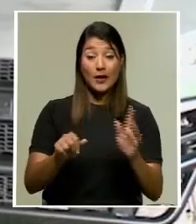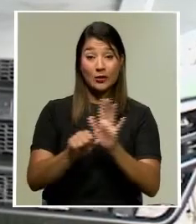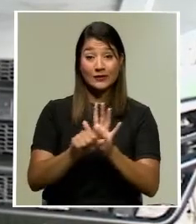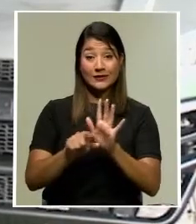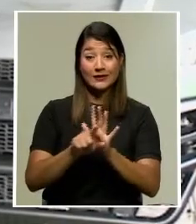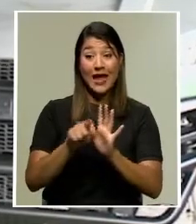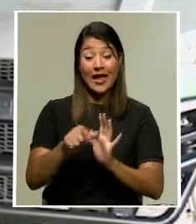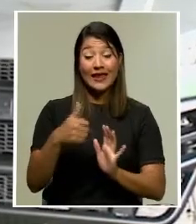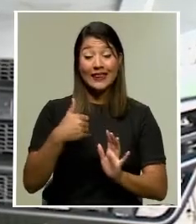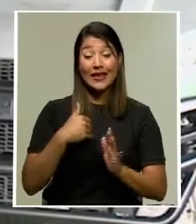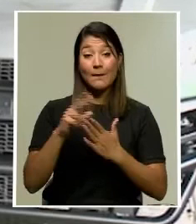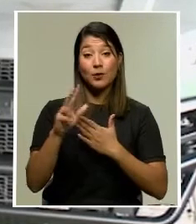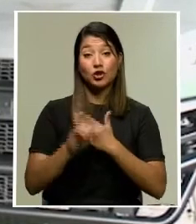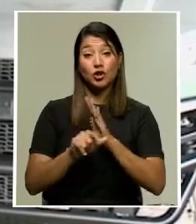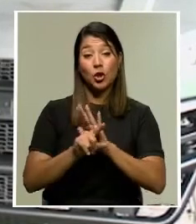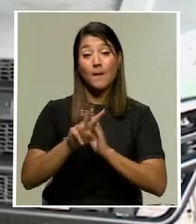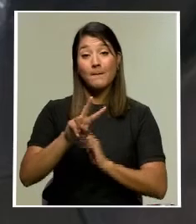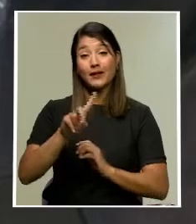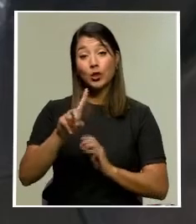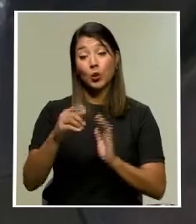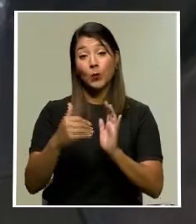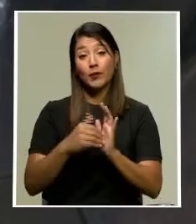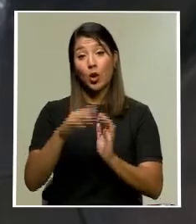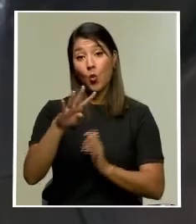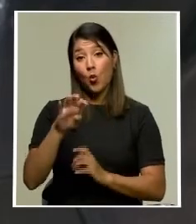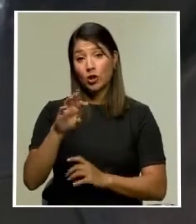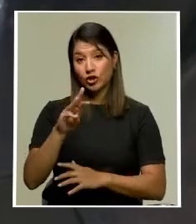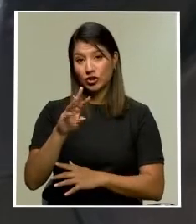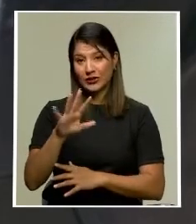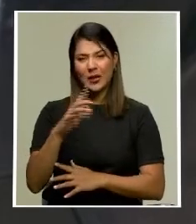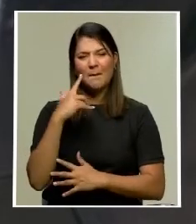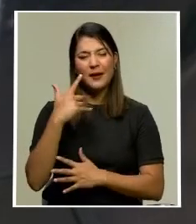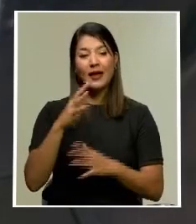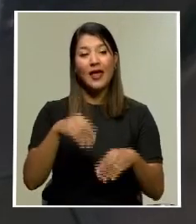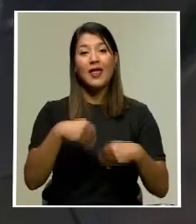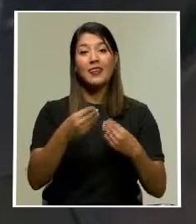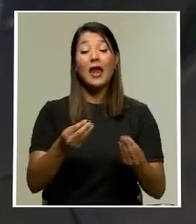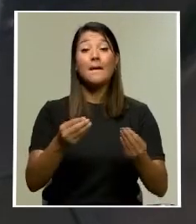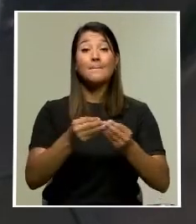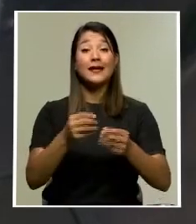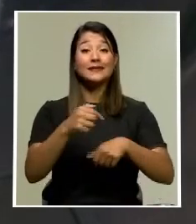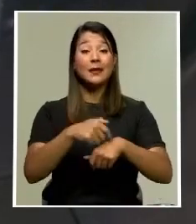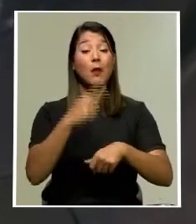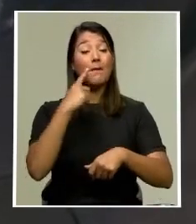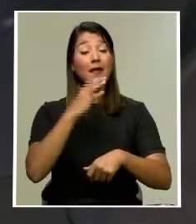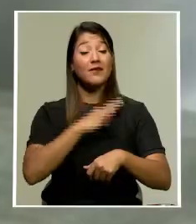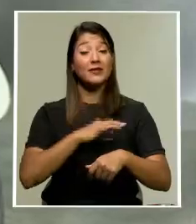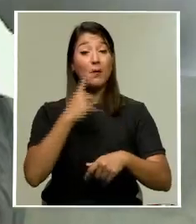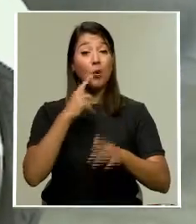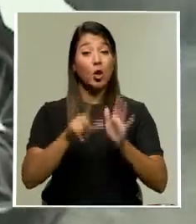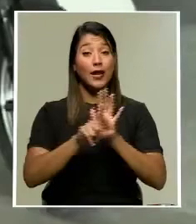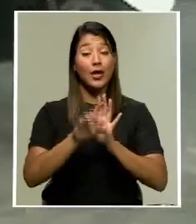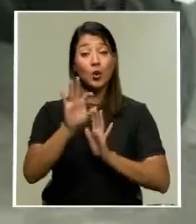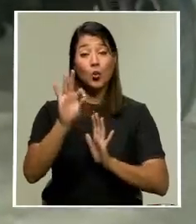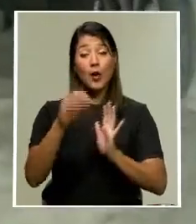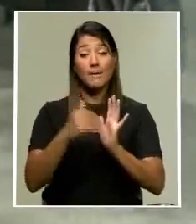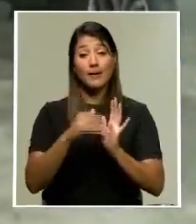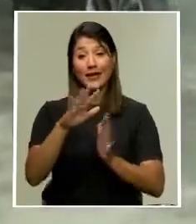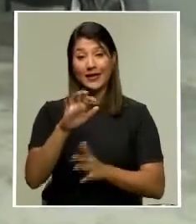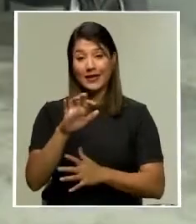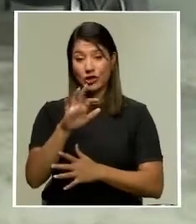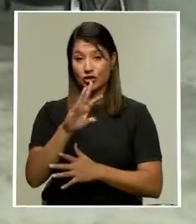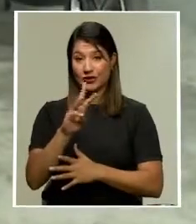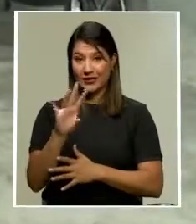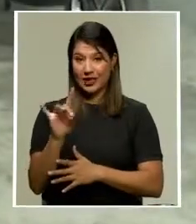proyecto de ley 21.465, que busca ampliar el plazo de los beneficios de la ley 9.518. El expediente es impulsado por